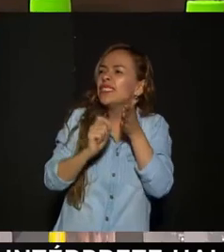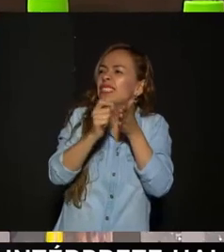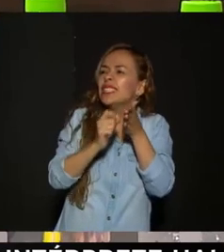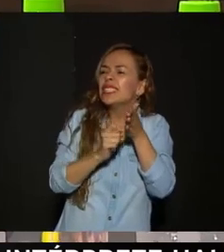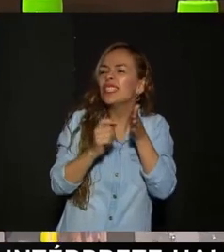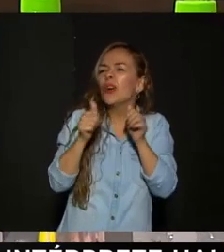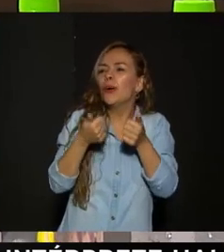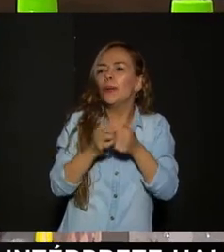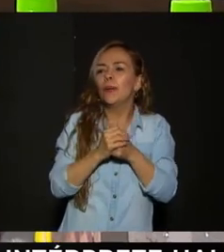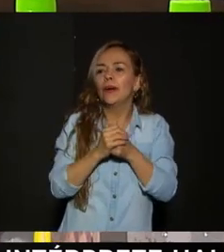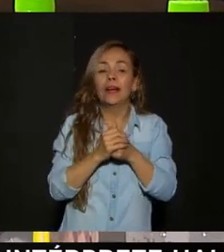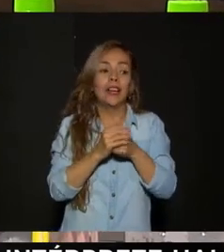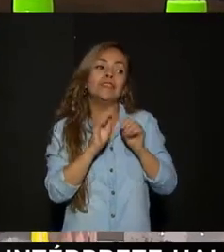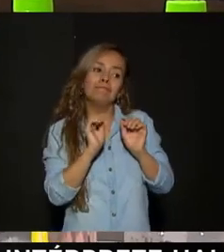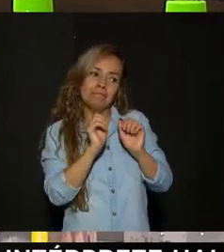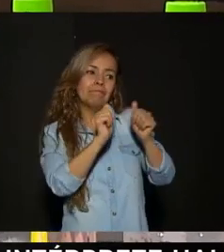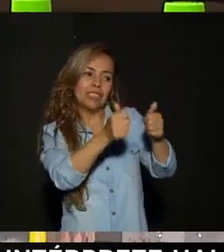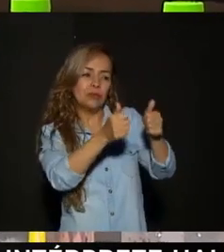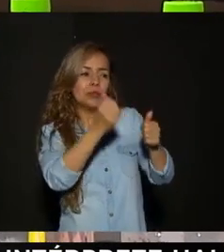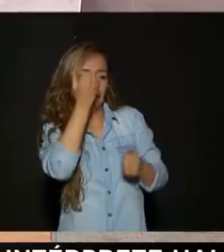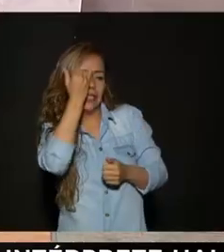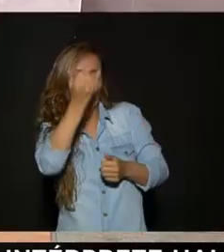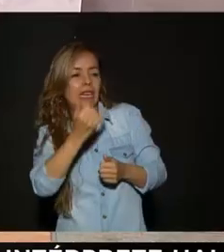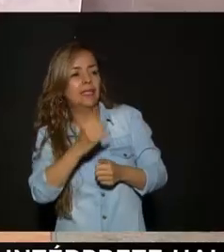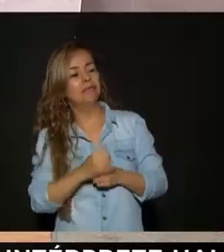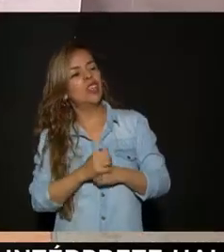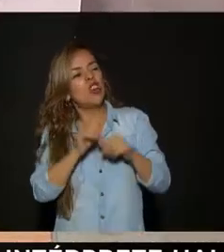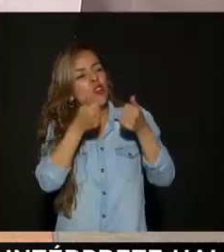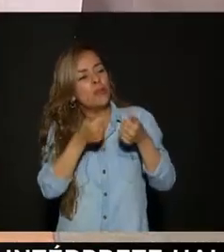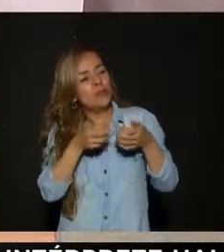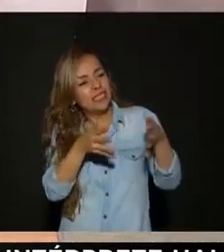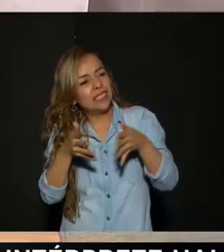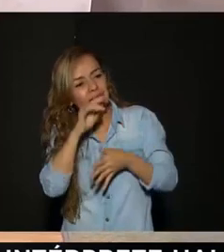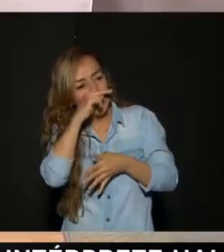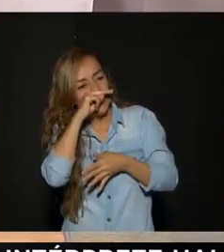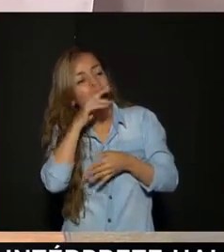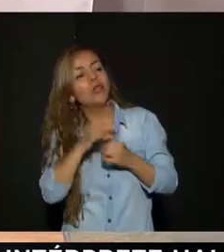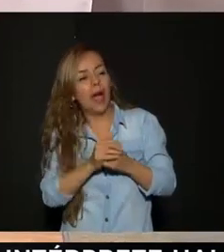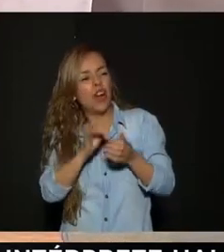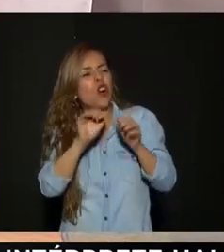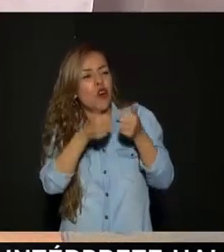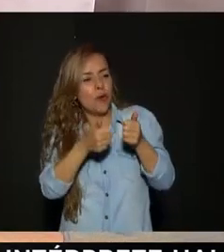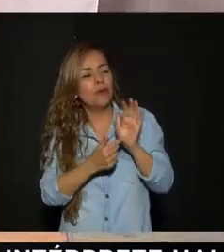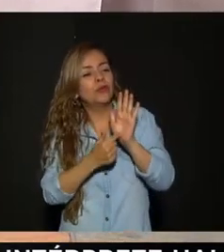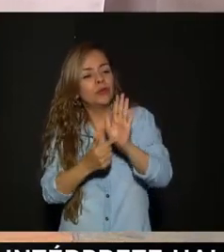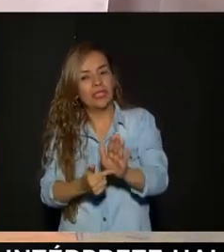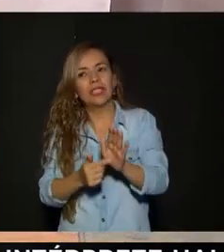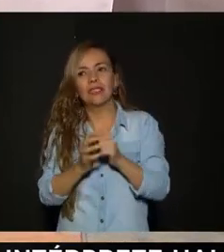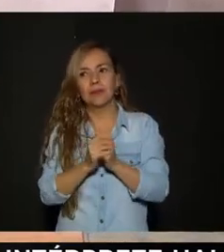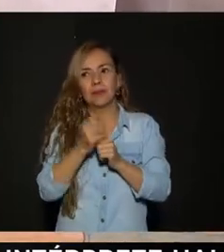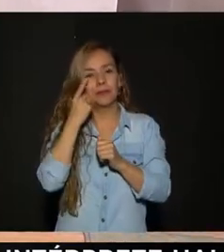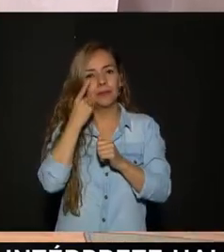con los niños. Porque como todavía no tenemos notación rítmica, lo que vamos a buscar entonces es... Exacto.